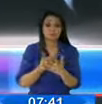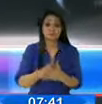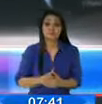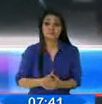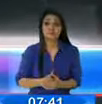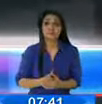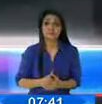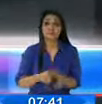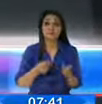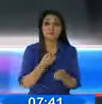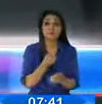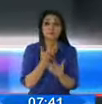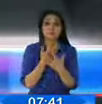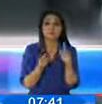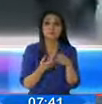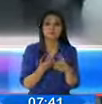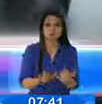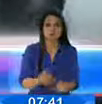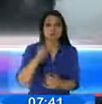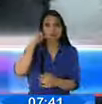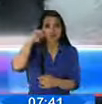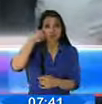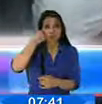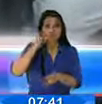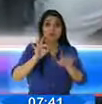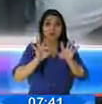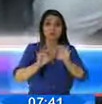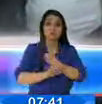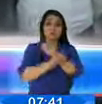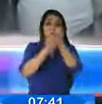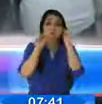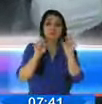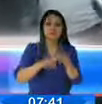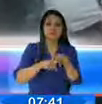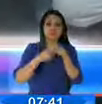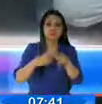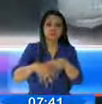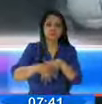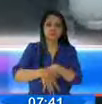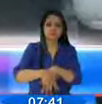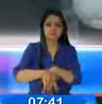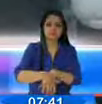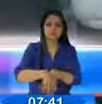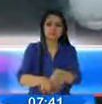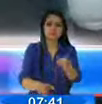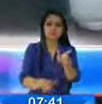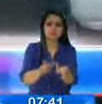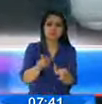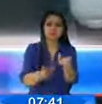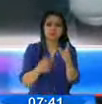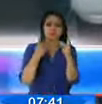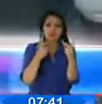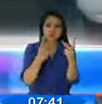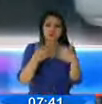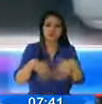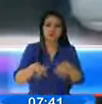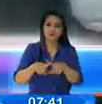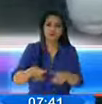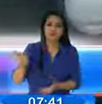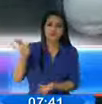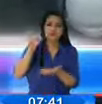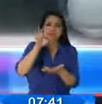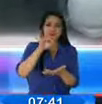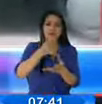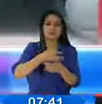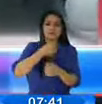Bueno, esa es la información hasta el momento. Les recordamos a las 8 de la mañana iniciar esta movilización con las personas que ustedes pueden ver aquí, con varios representantes de